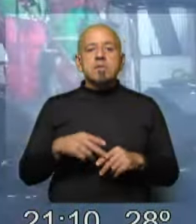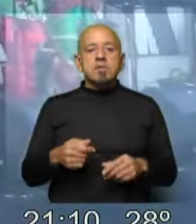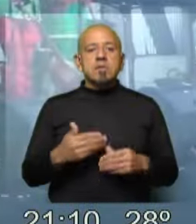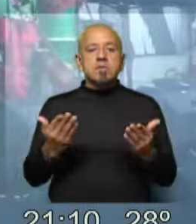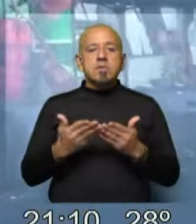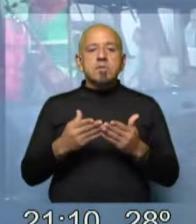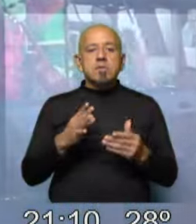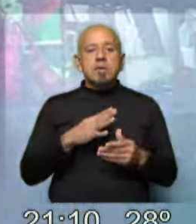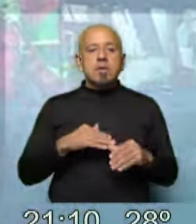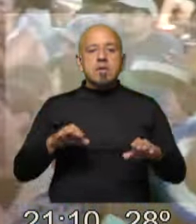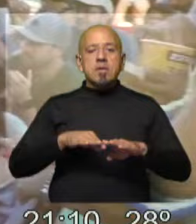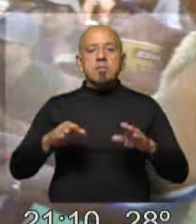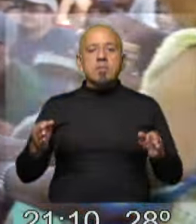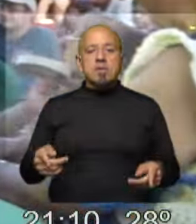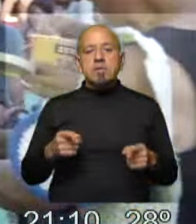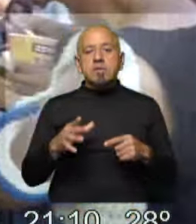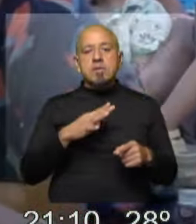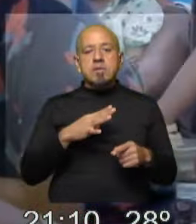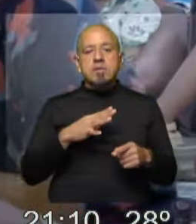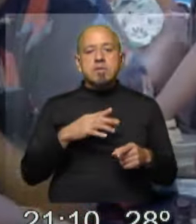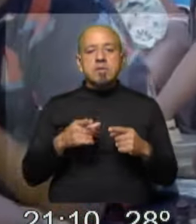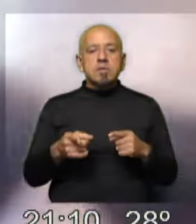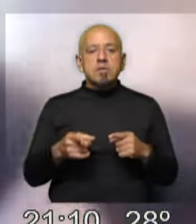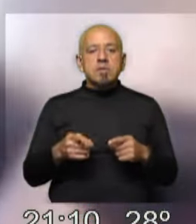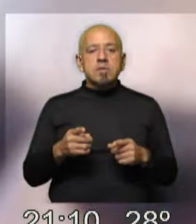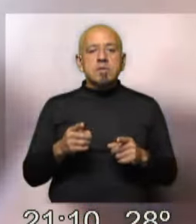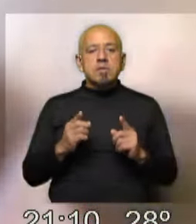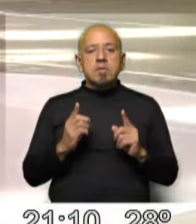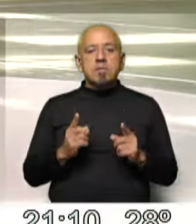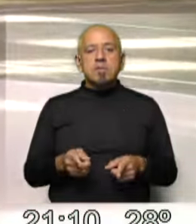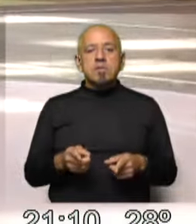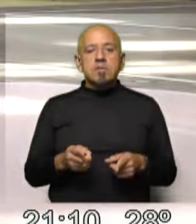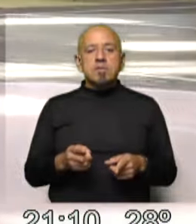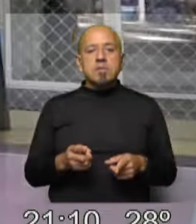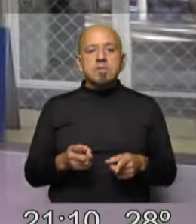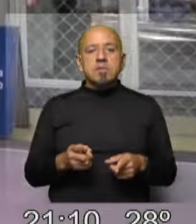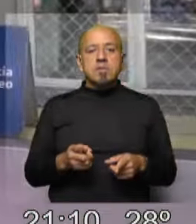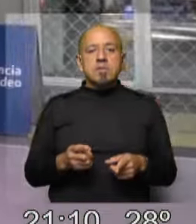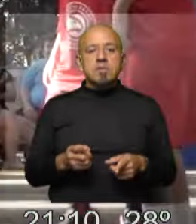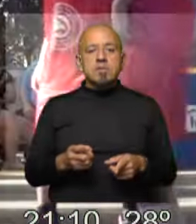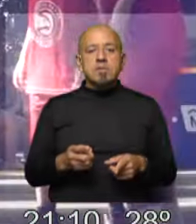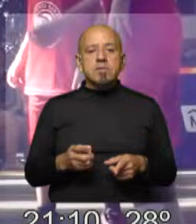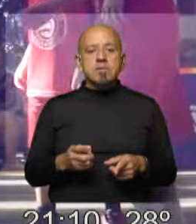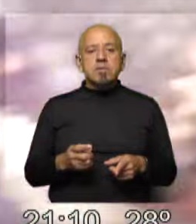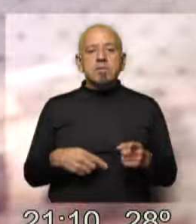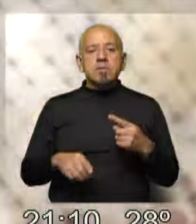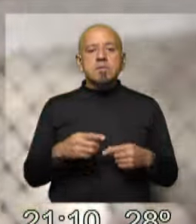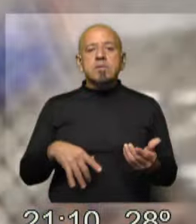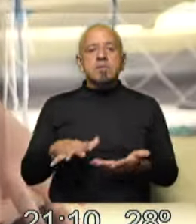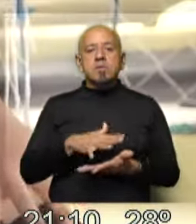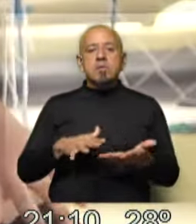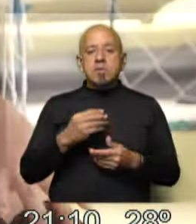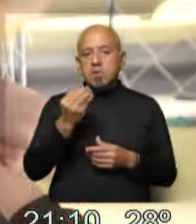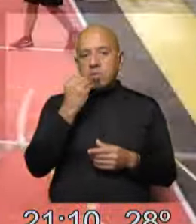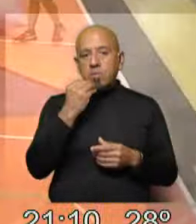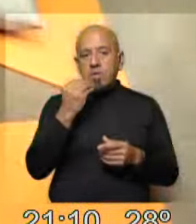el mate hay mesas eh va a haber también me contaba esto Javier una como una especie de Plaza de comida que todavía